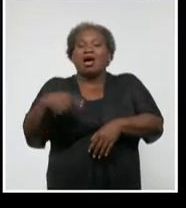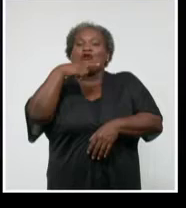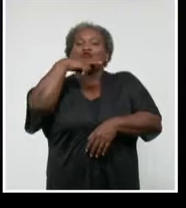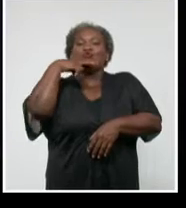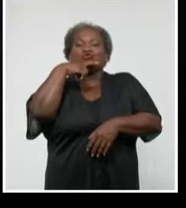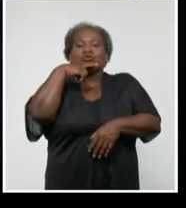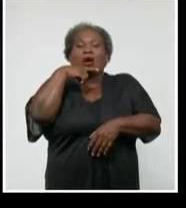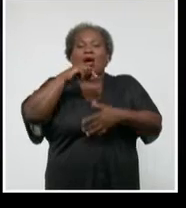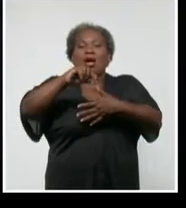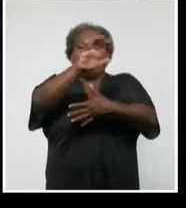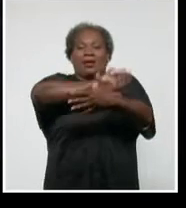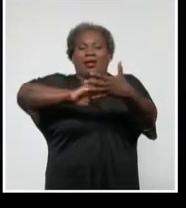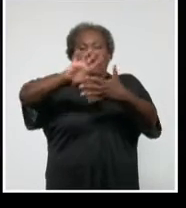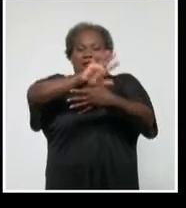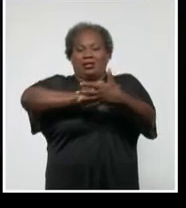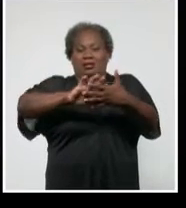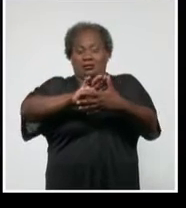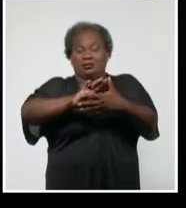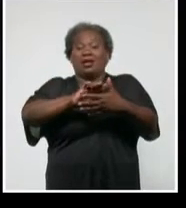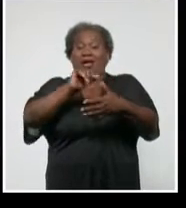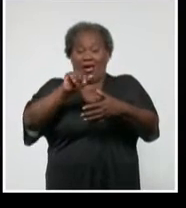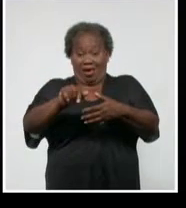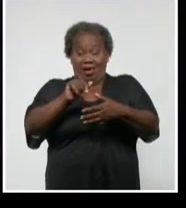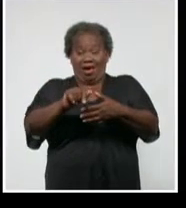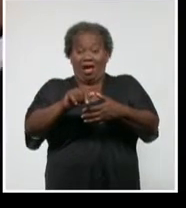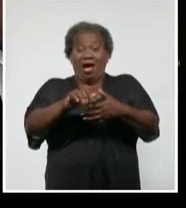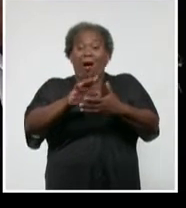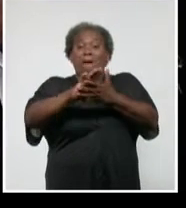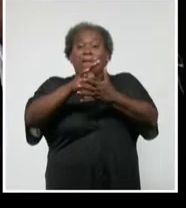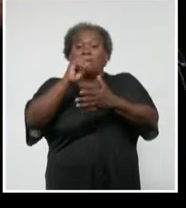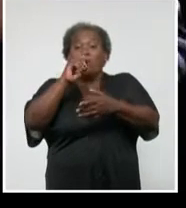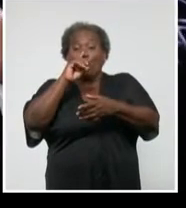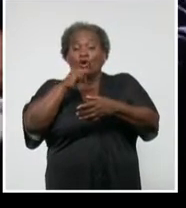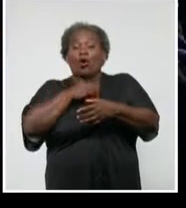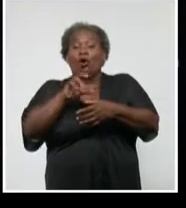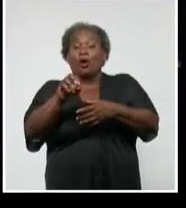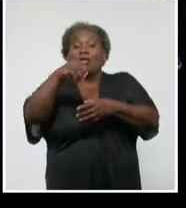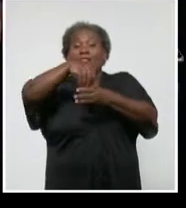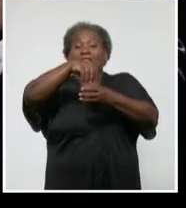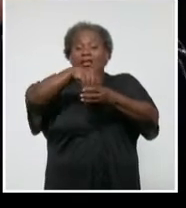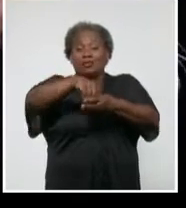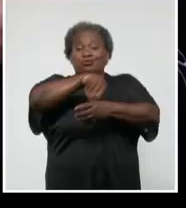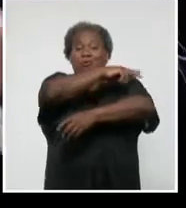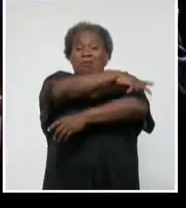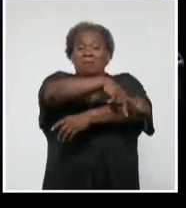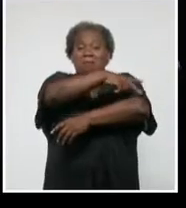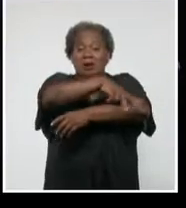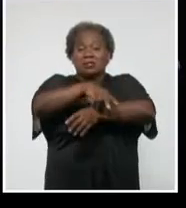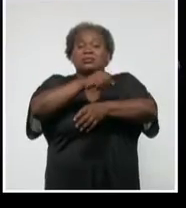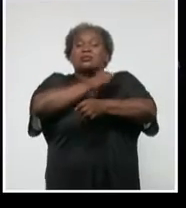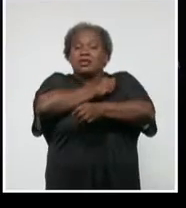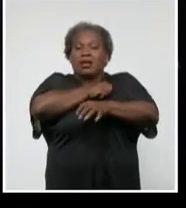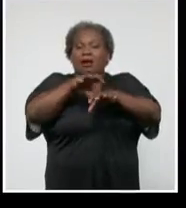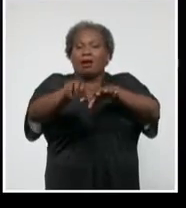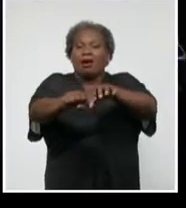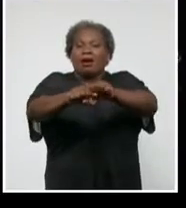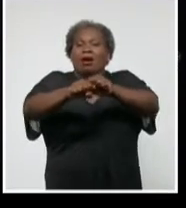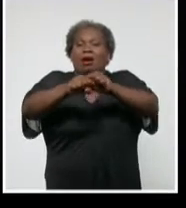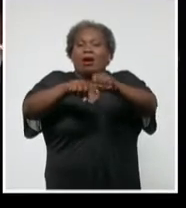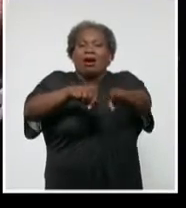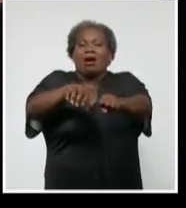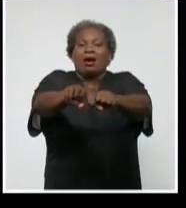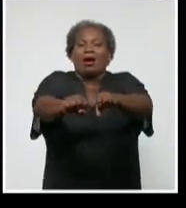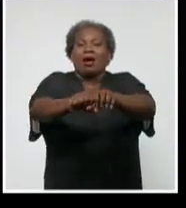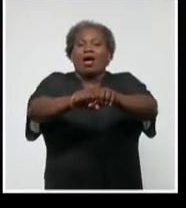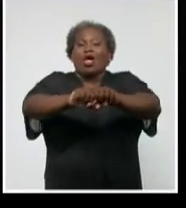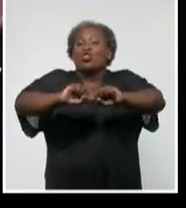parte intrínseca de la política de un país cuya naturaleza expansionista y de interés de